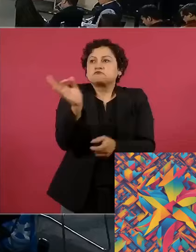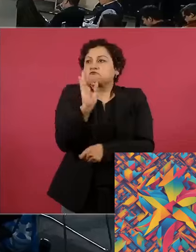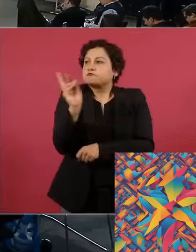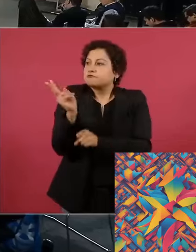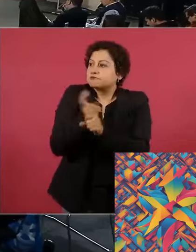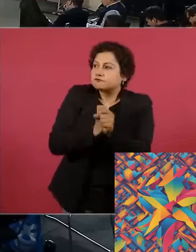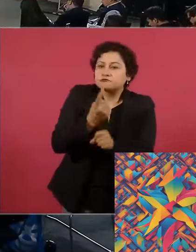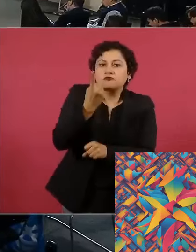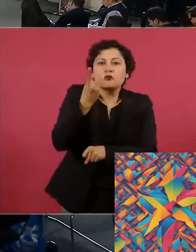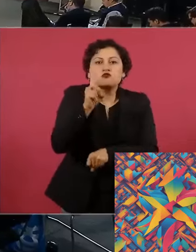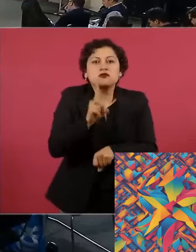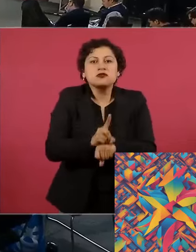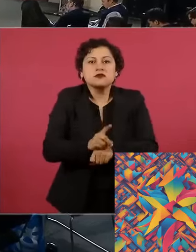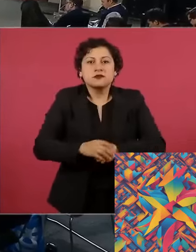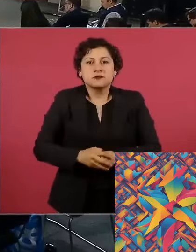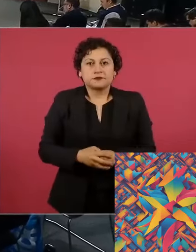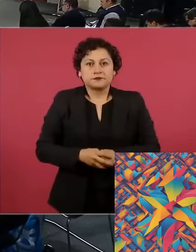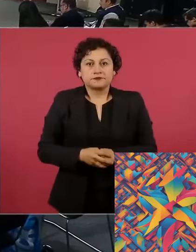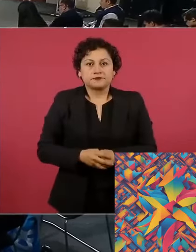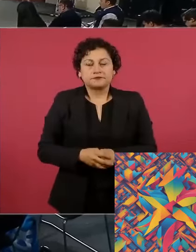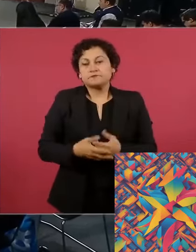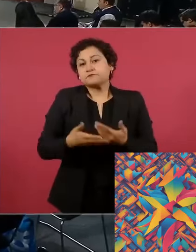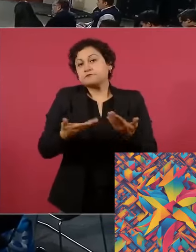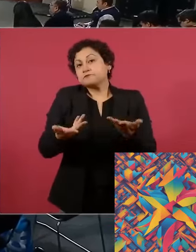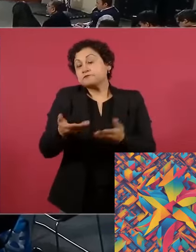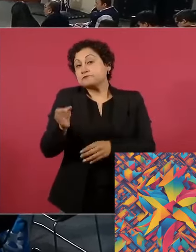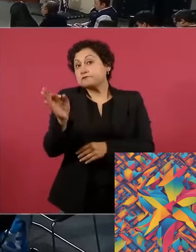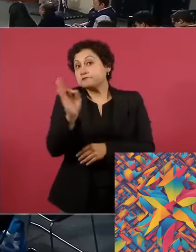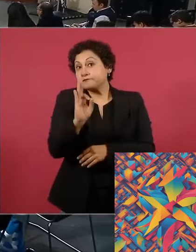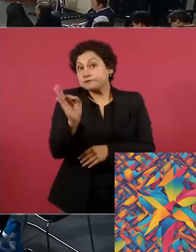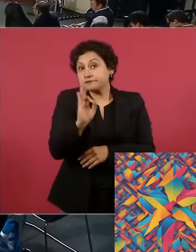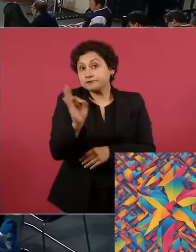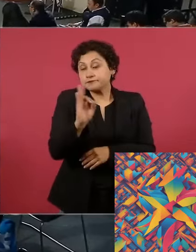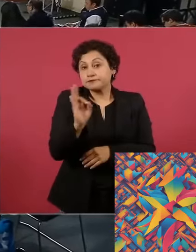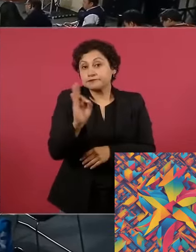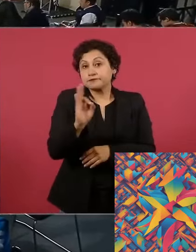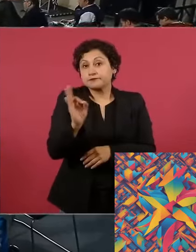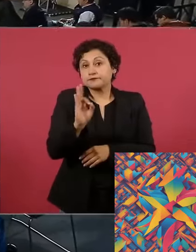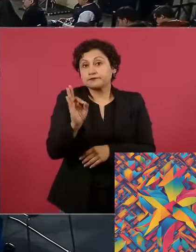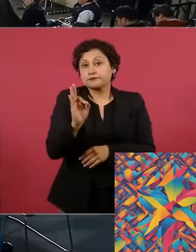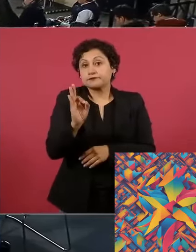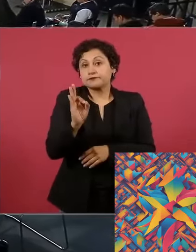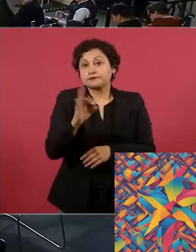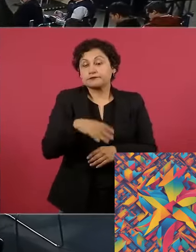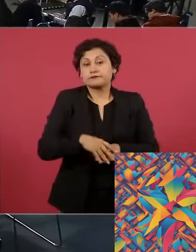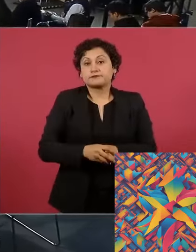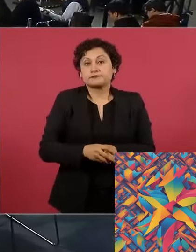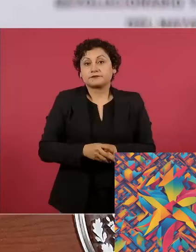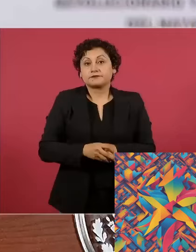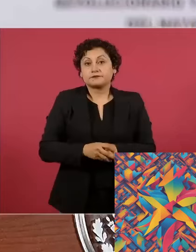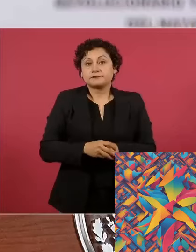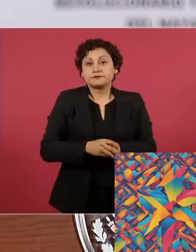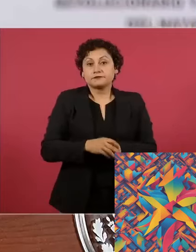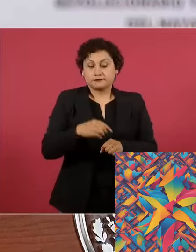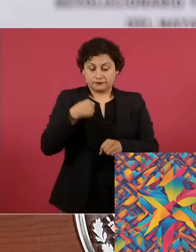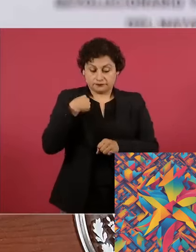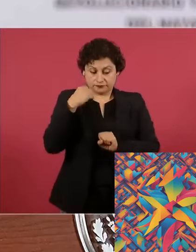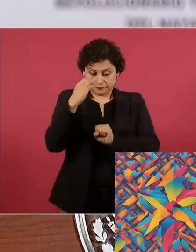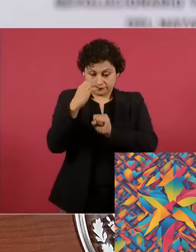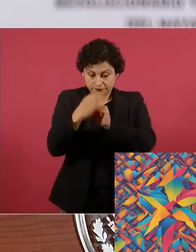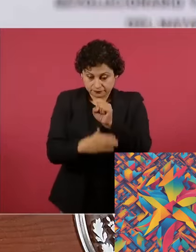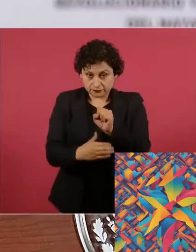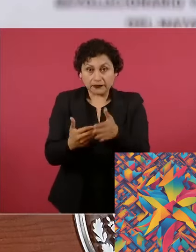líderes comprometidos y una familia que respalda con firmeza estos valores México puede mirar hacia adelante con optimismo y confianza en un